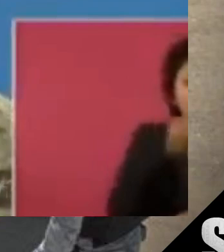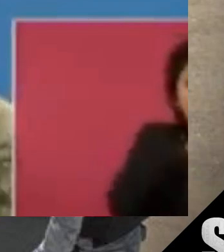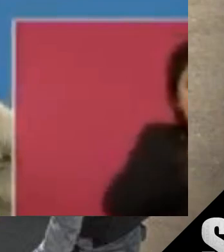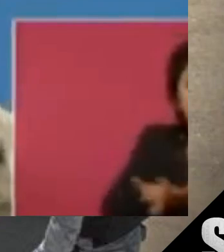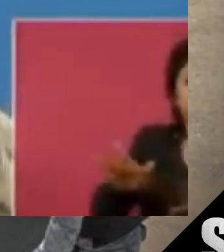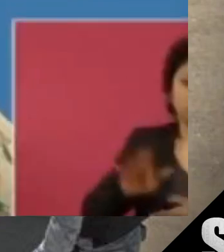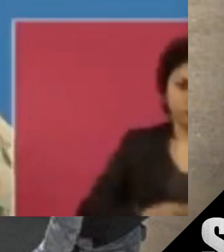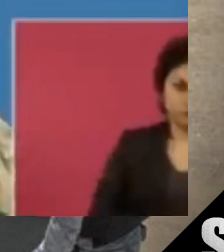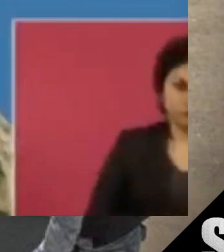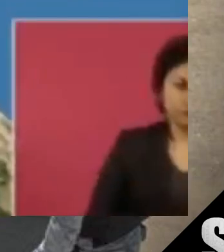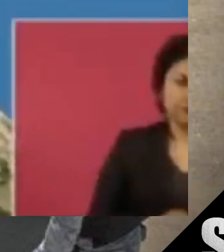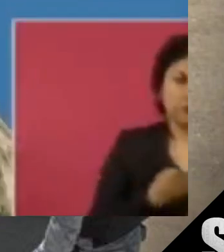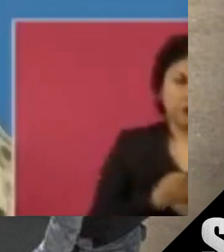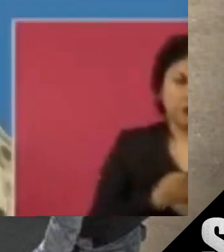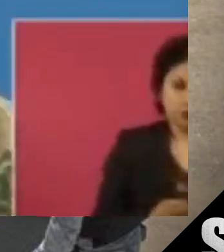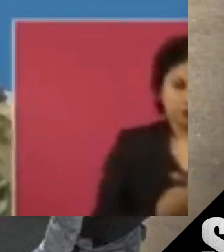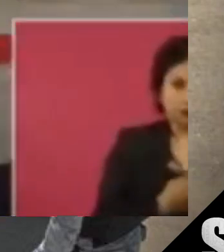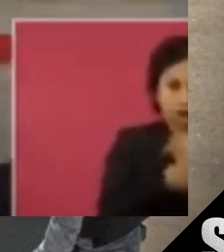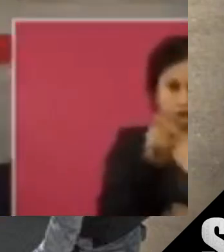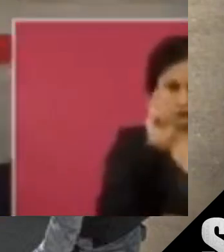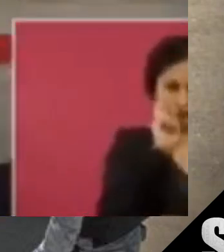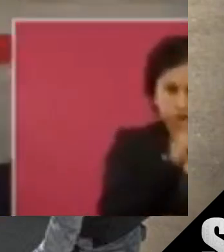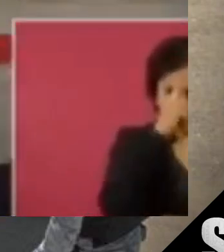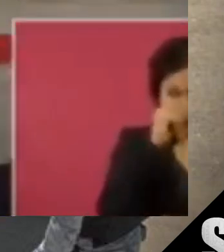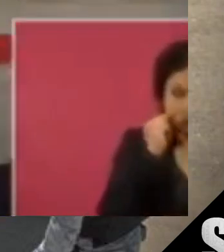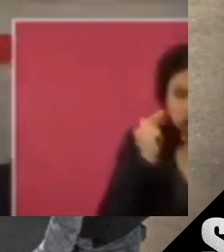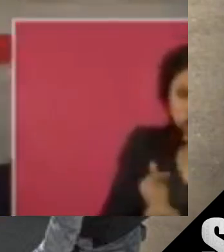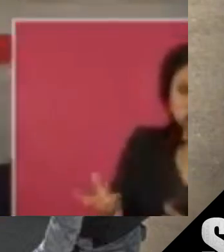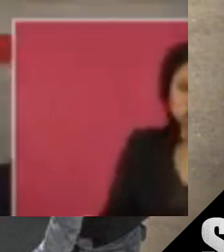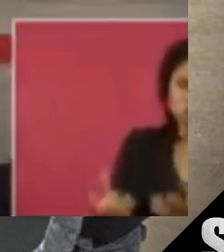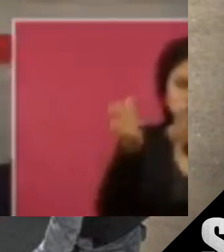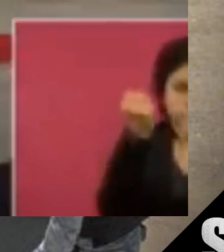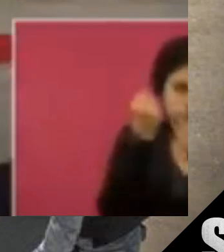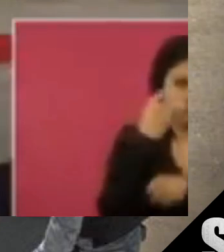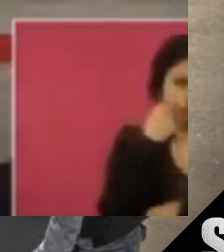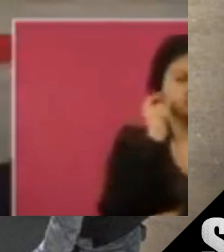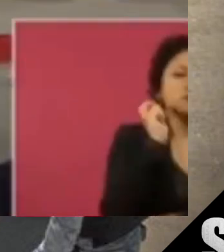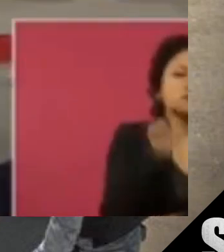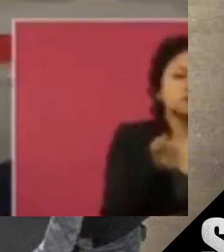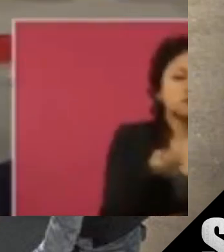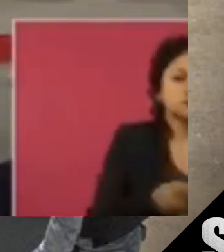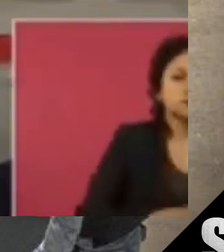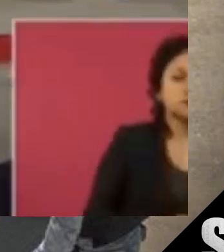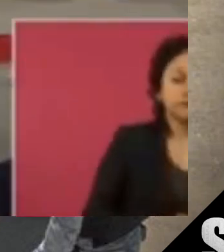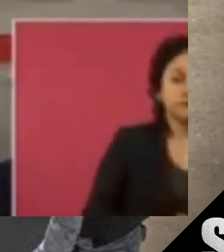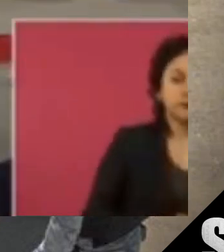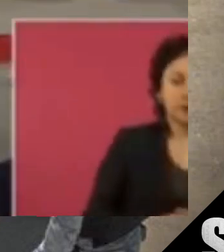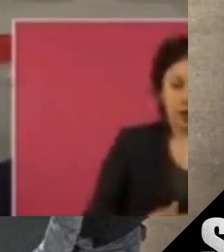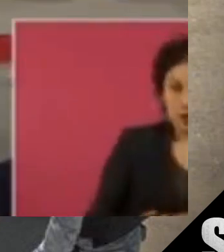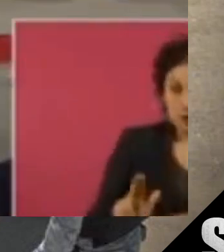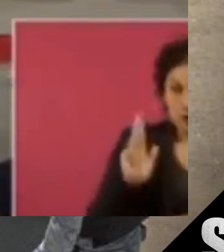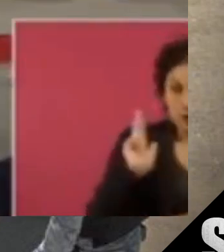Para lograr su localización. Los resultados fueron aquí los siguientes, los tenemos el día